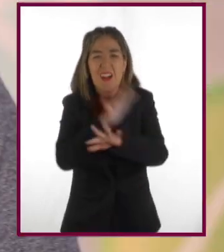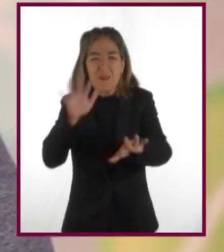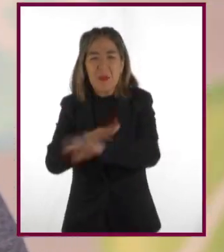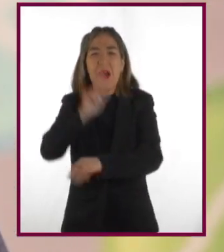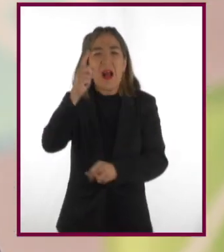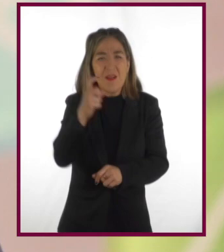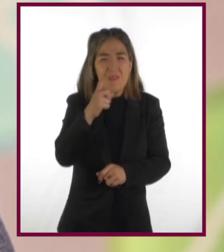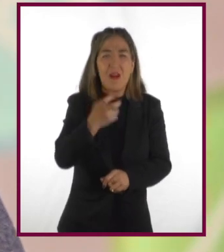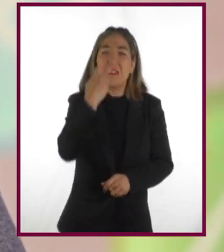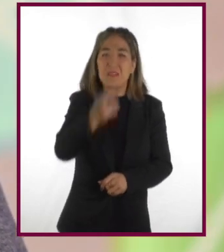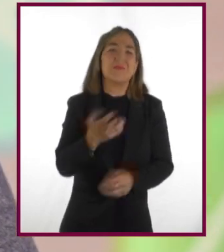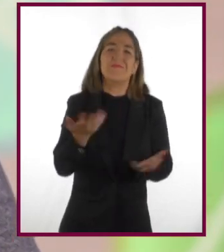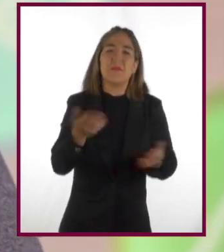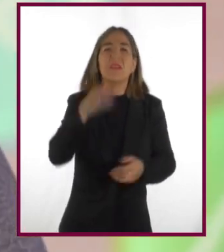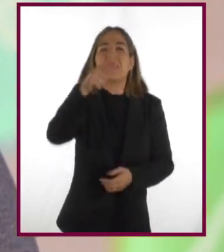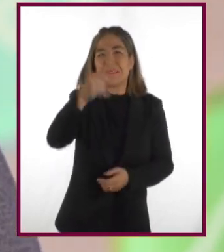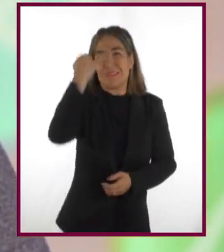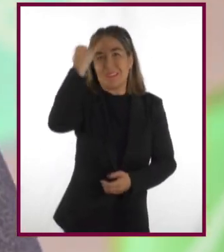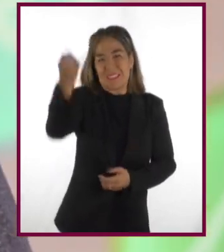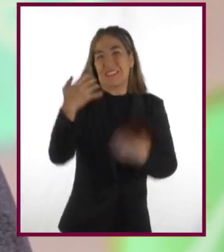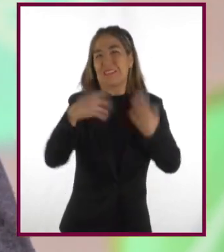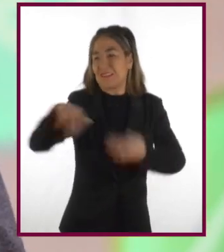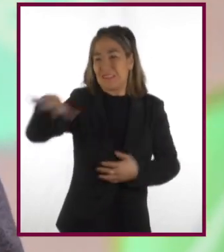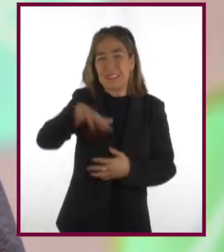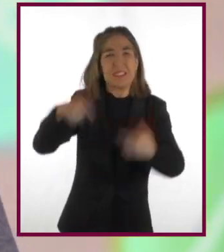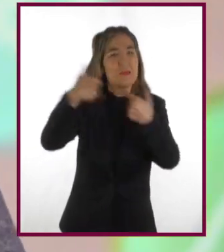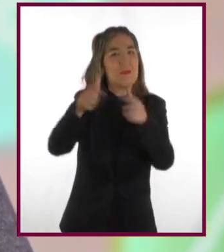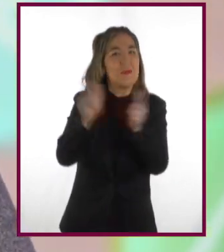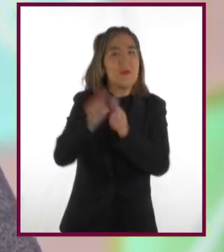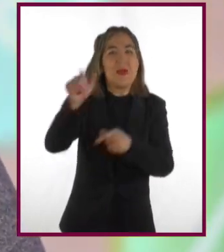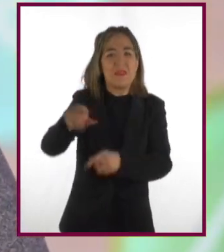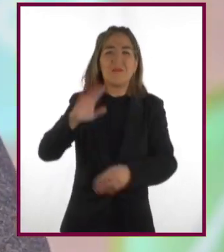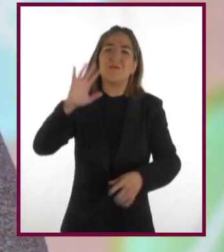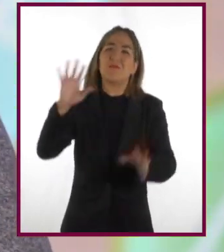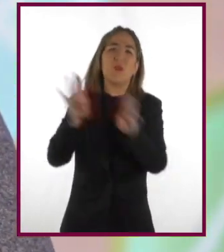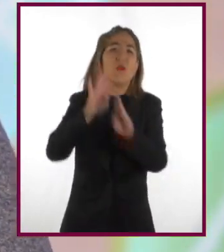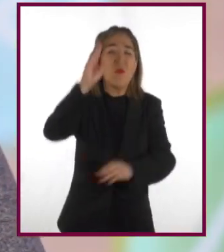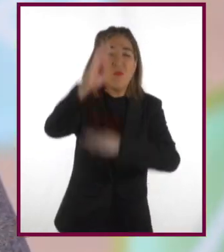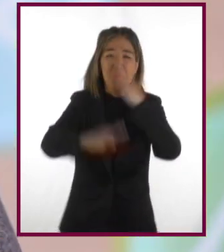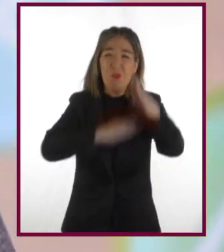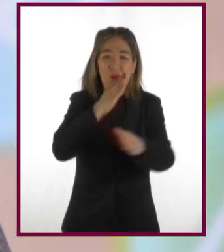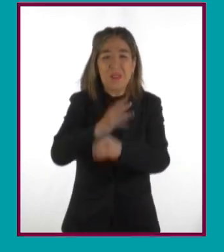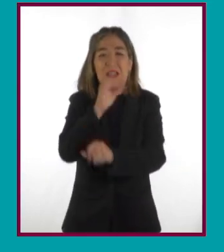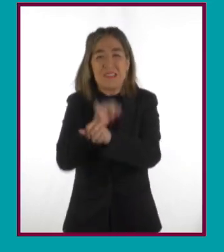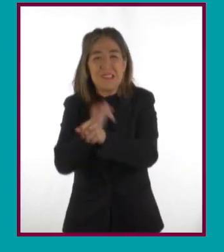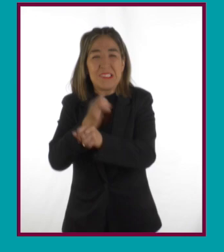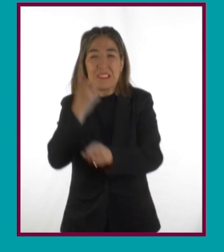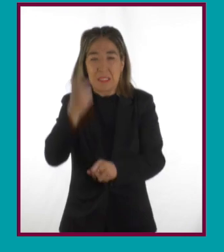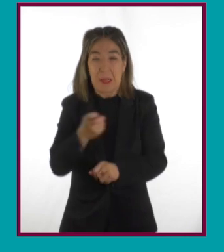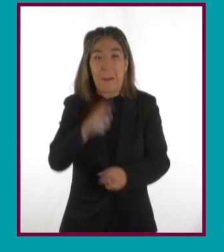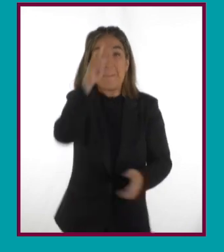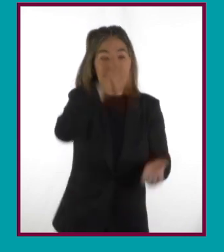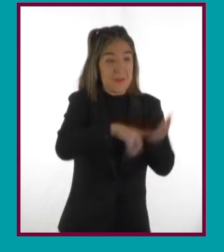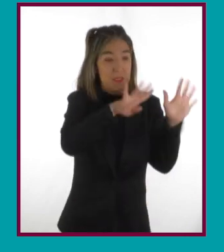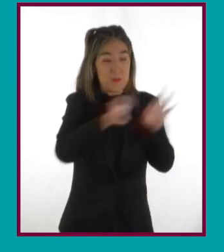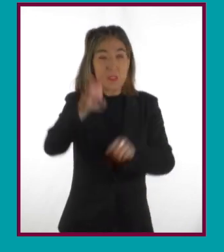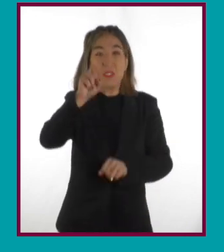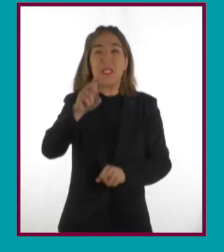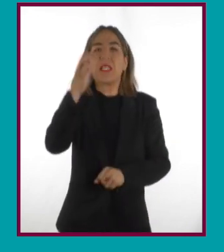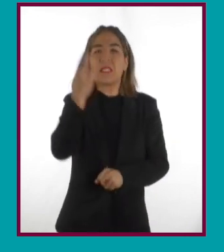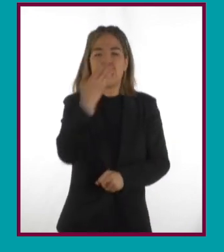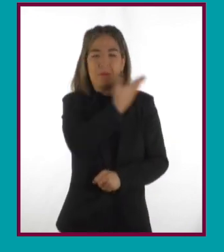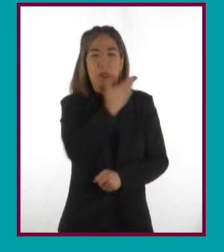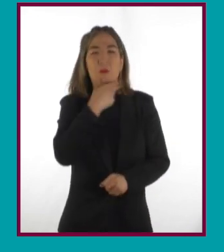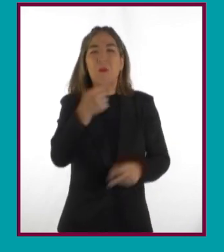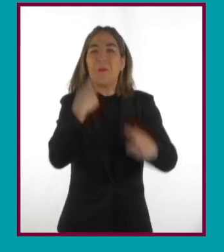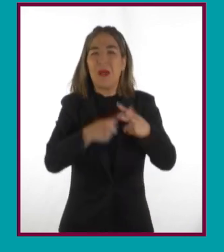fluidos. Como podemos imaginar, ha sido un reto para los matemáticos de todo el mundo remediar este problema. En